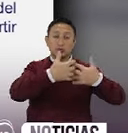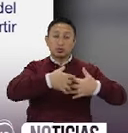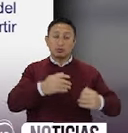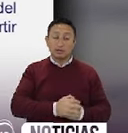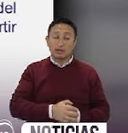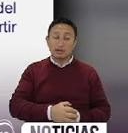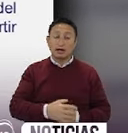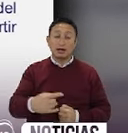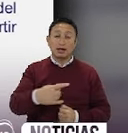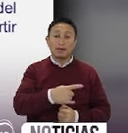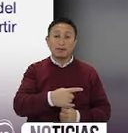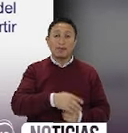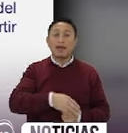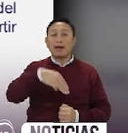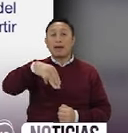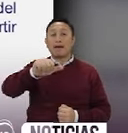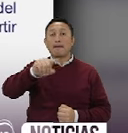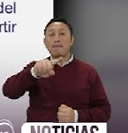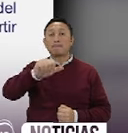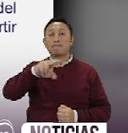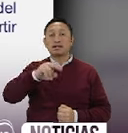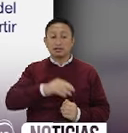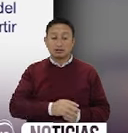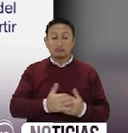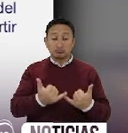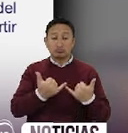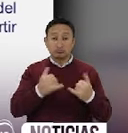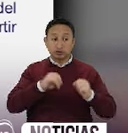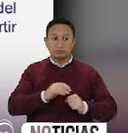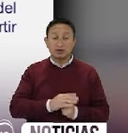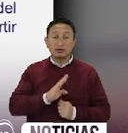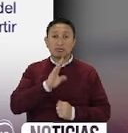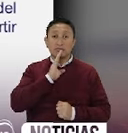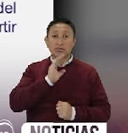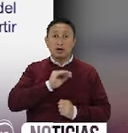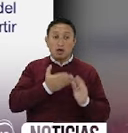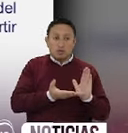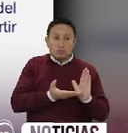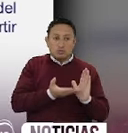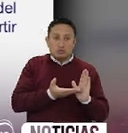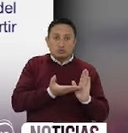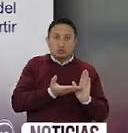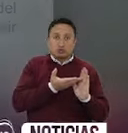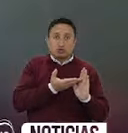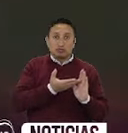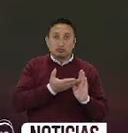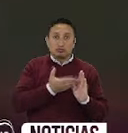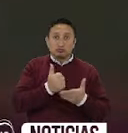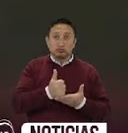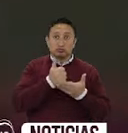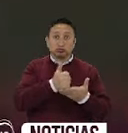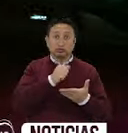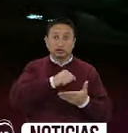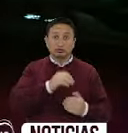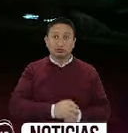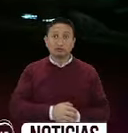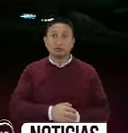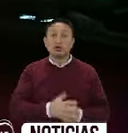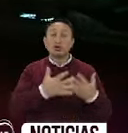donde operan las centrales hidroeléctricas, se ha registrado un incremento en los caudales que abastecen a